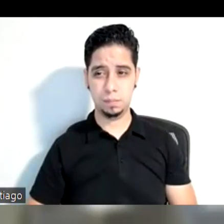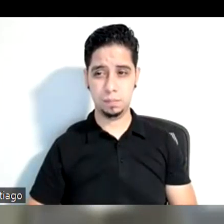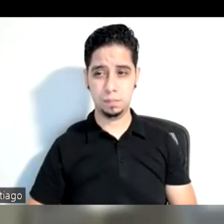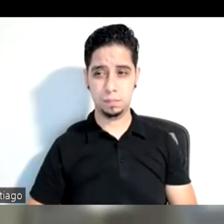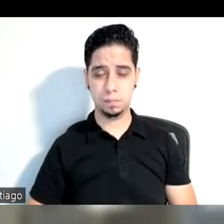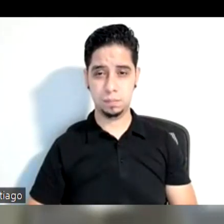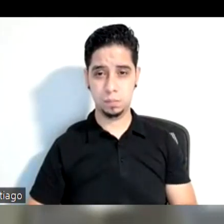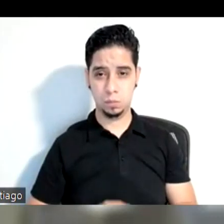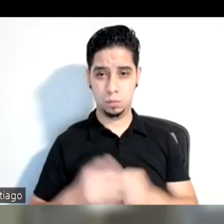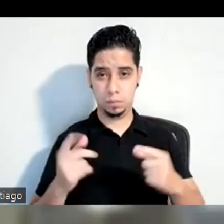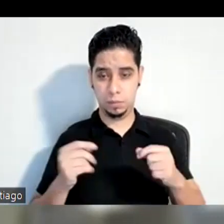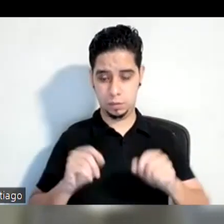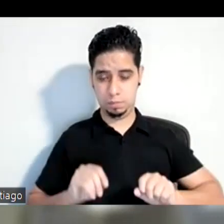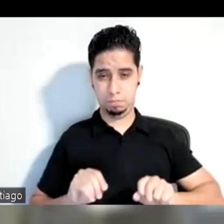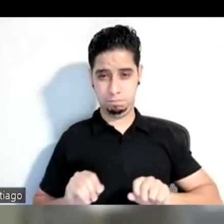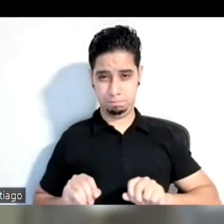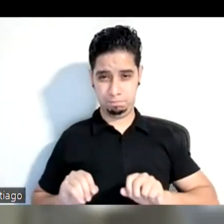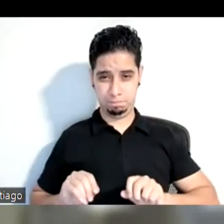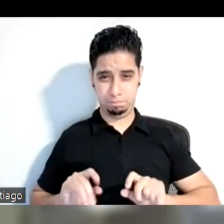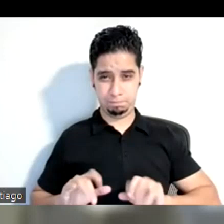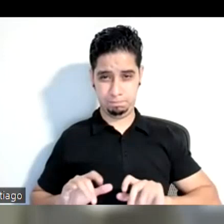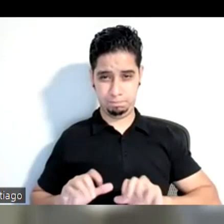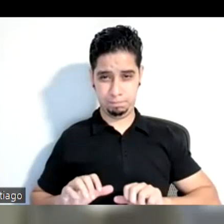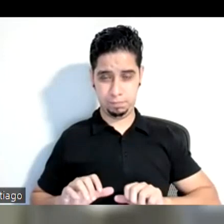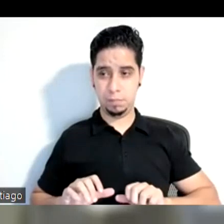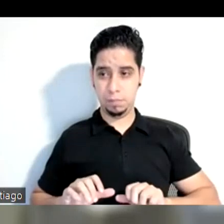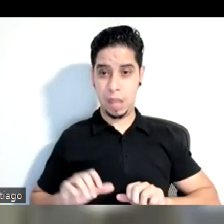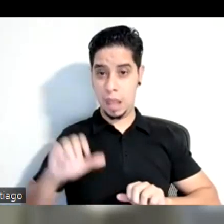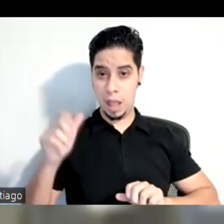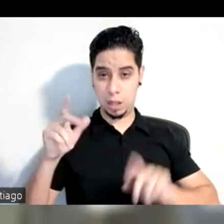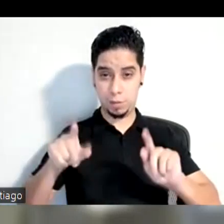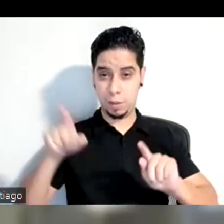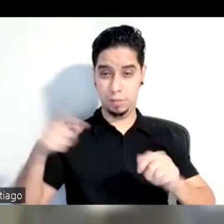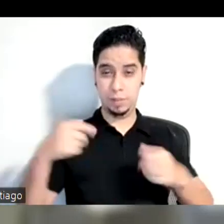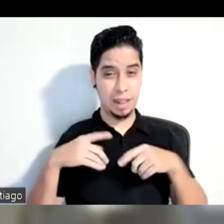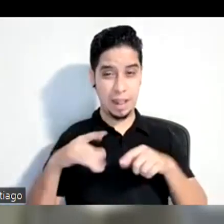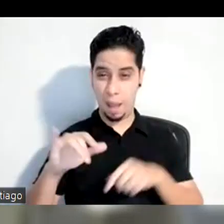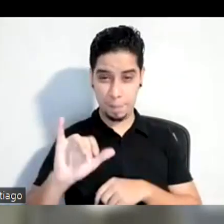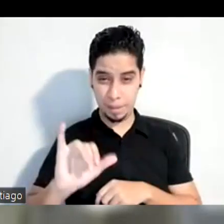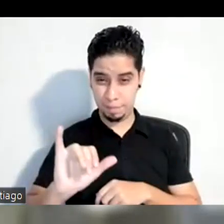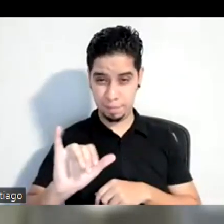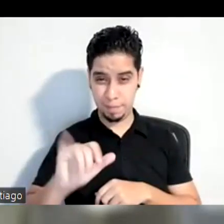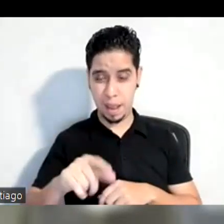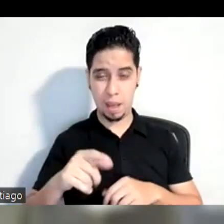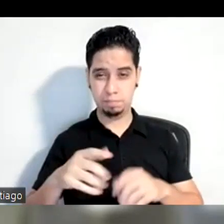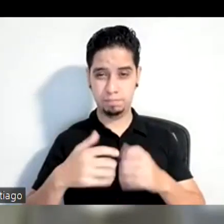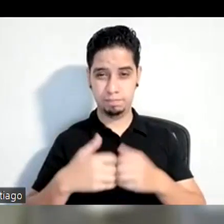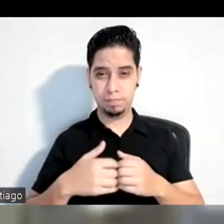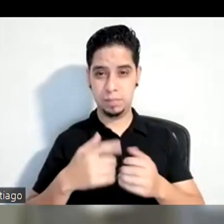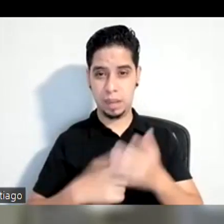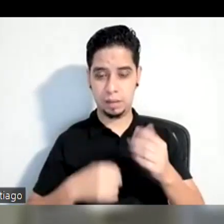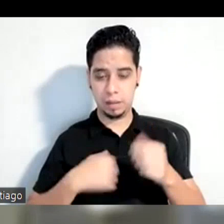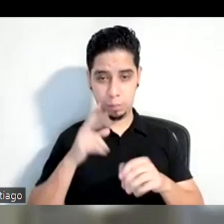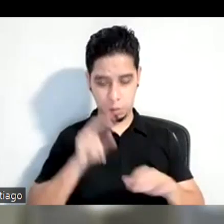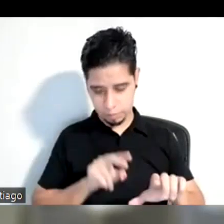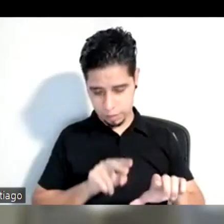tú typeabas, y la otra persona que tenía una máquina, tenía que tener una maquinita igual, ajá, pues leía, ¿verdad?, lo que estaba pasando.